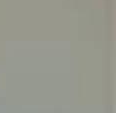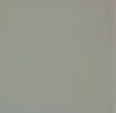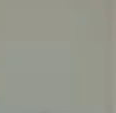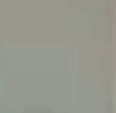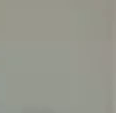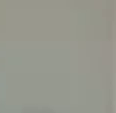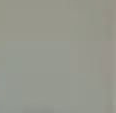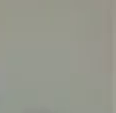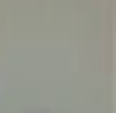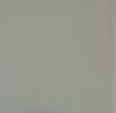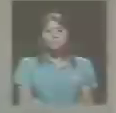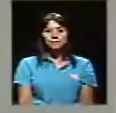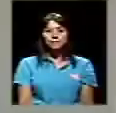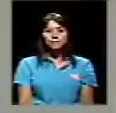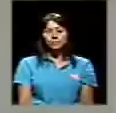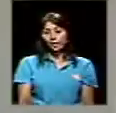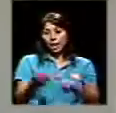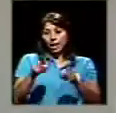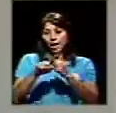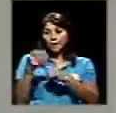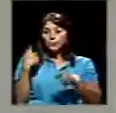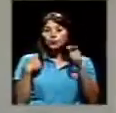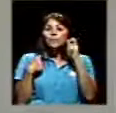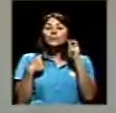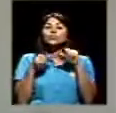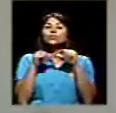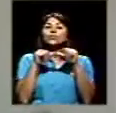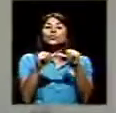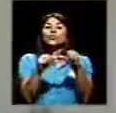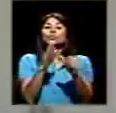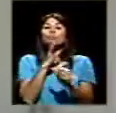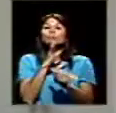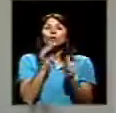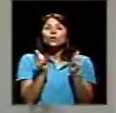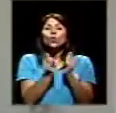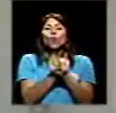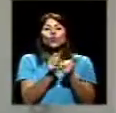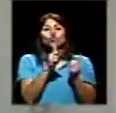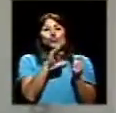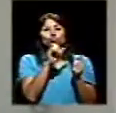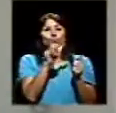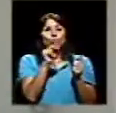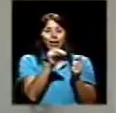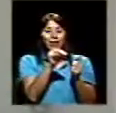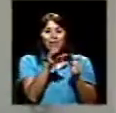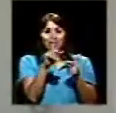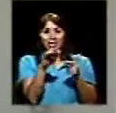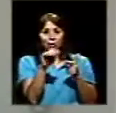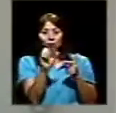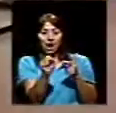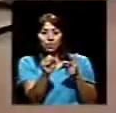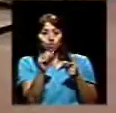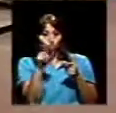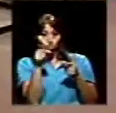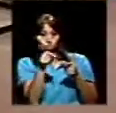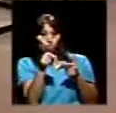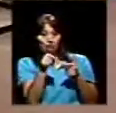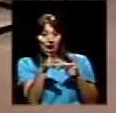Continuamos, amigas y amigos, conversando con don Rubén y don Carlos, y don Carlos nos iba a plantear su punto de vista.